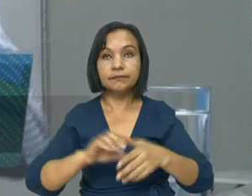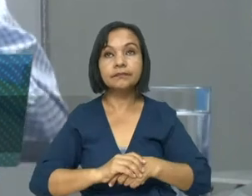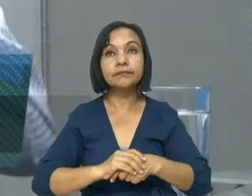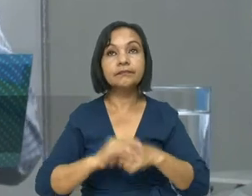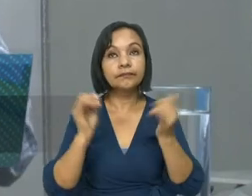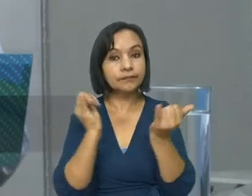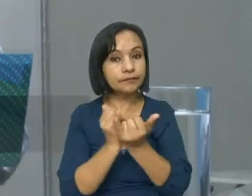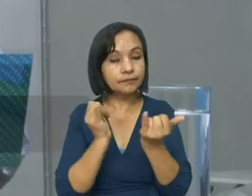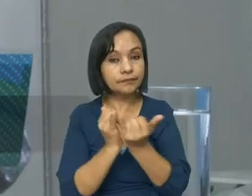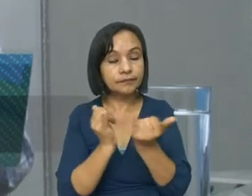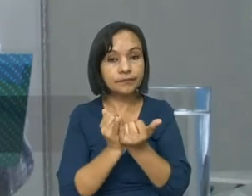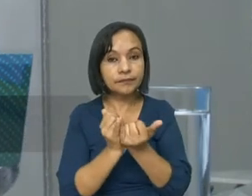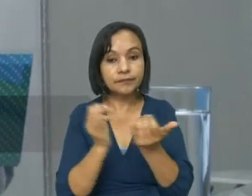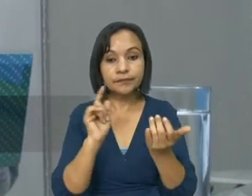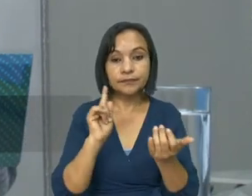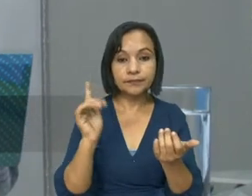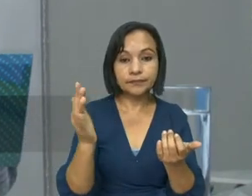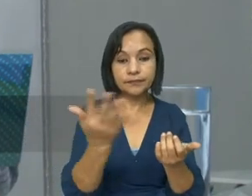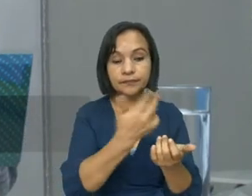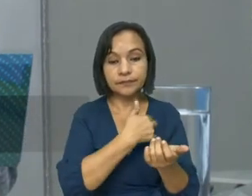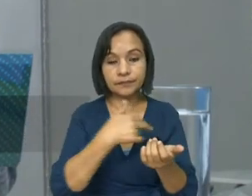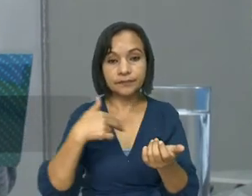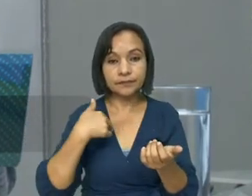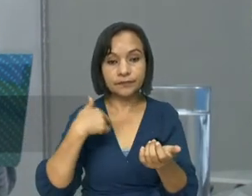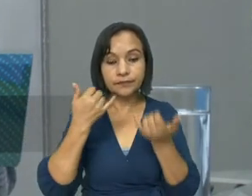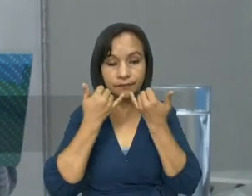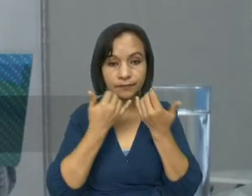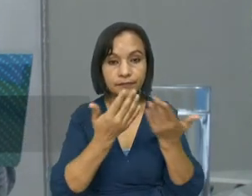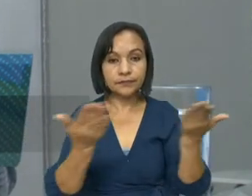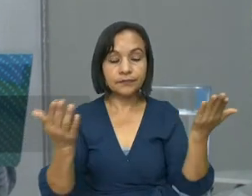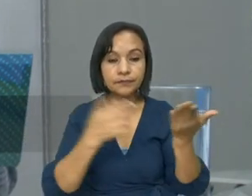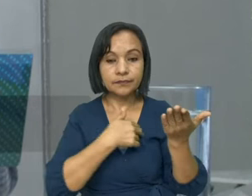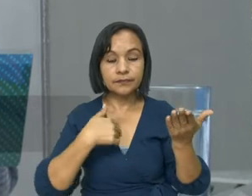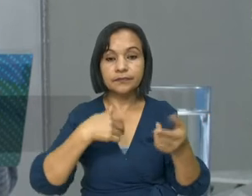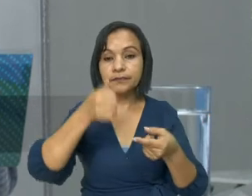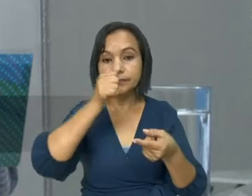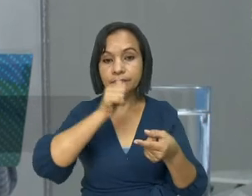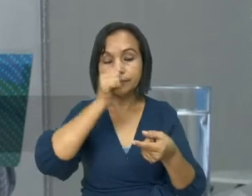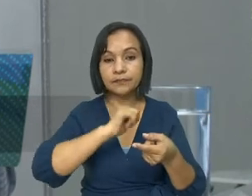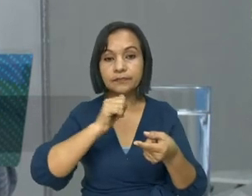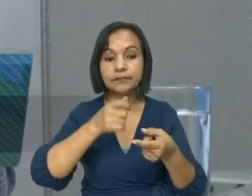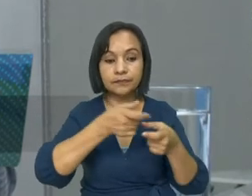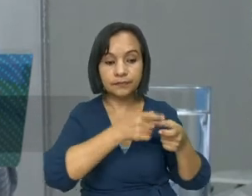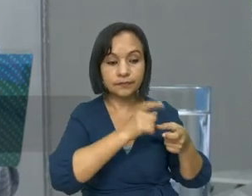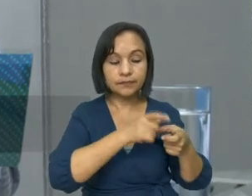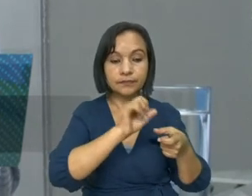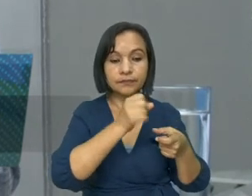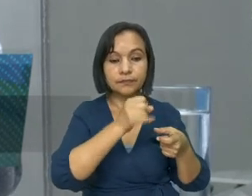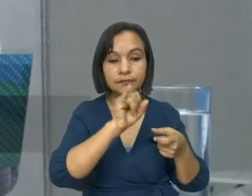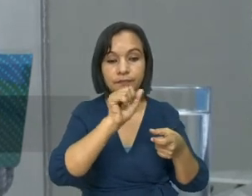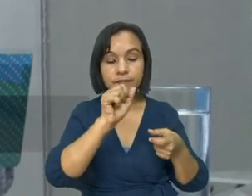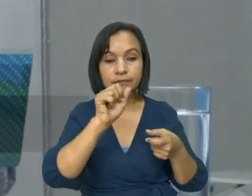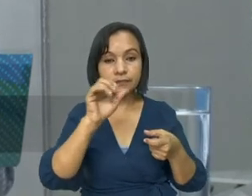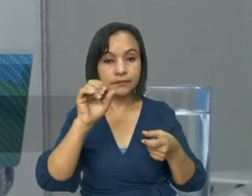Además, nosotros tenemos un sistema de información sobre agua y saneamiento que es el CIASAR.